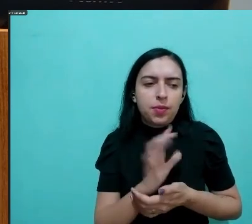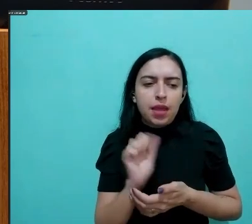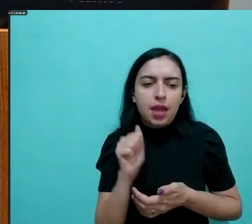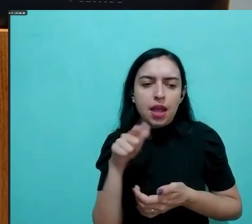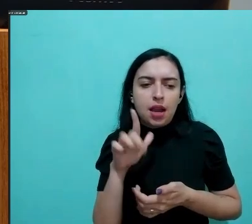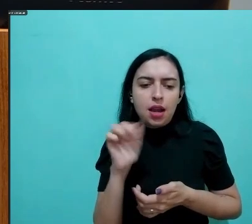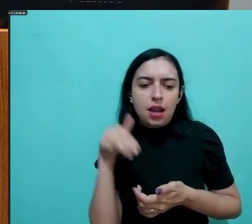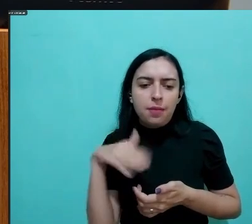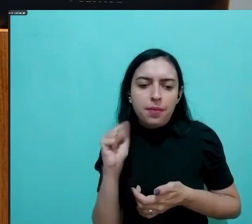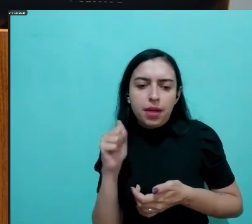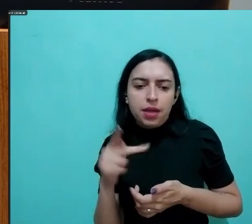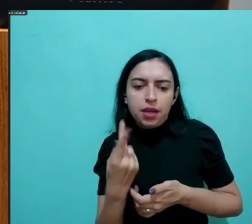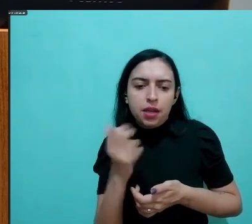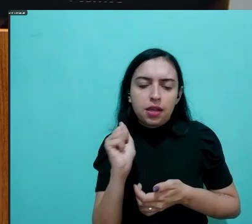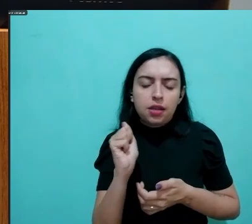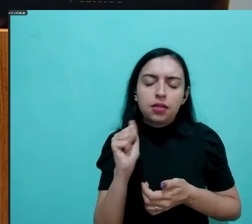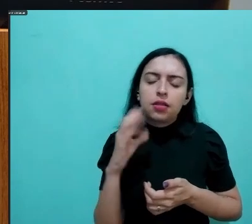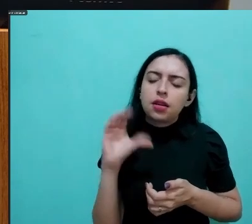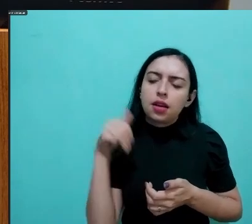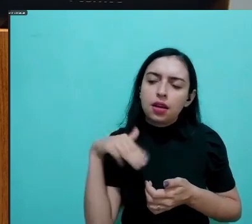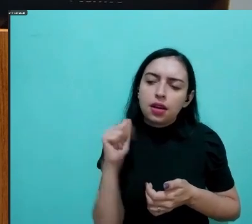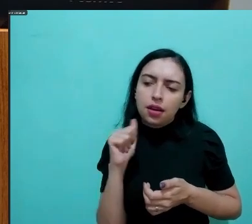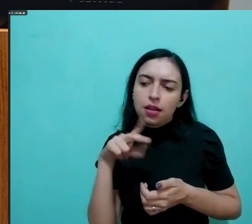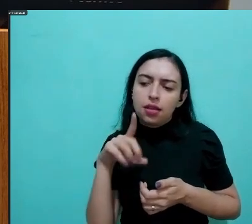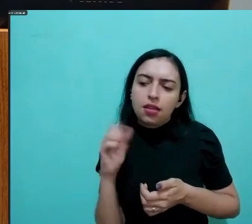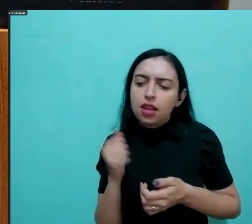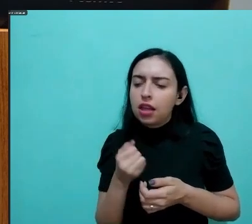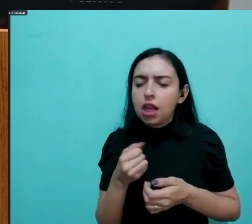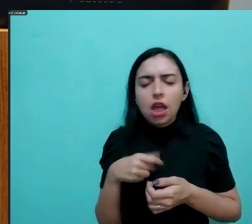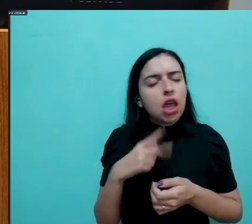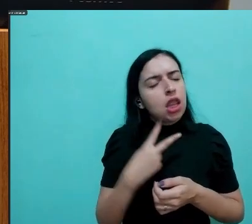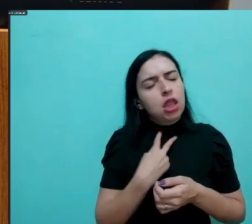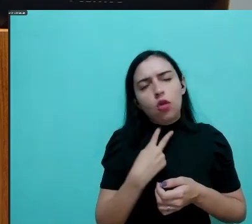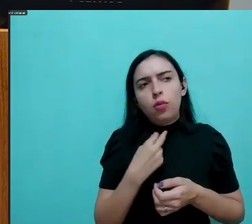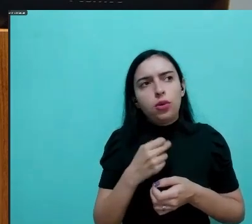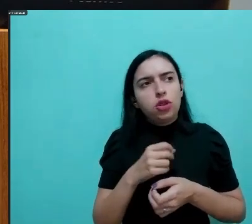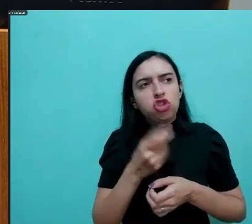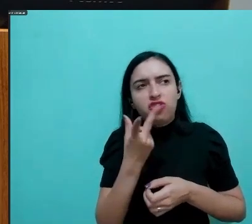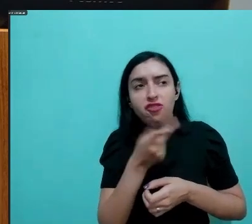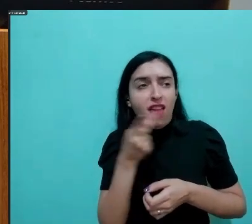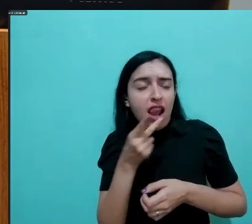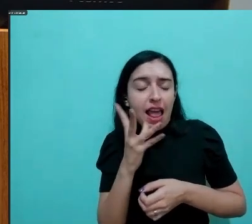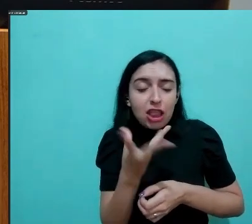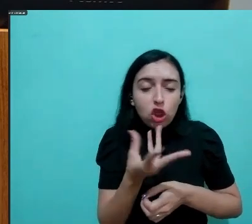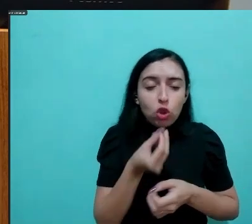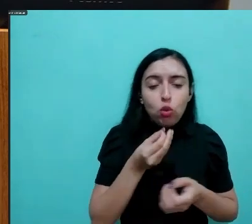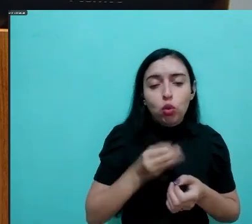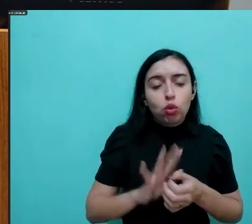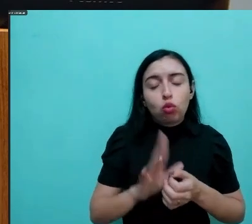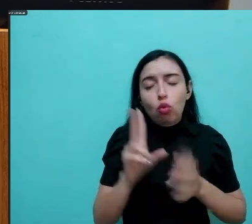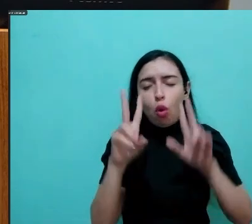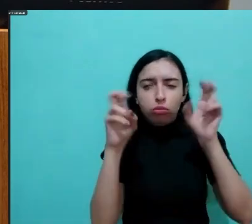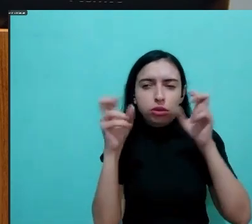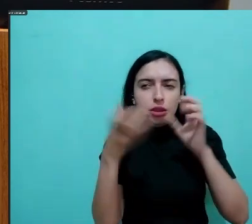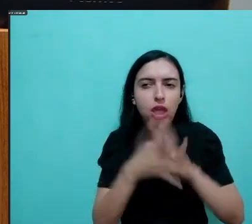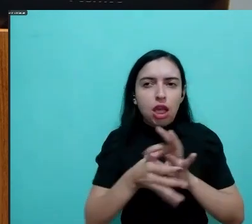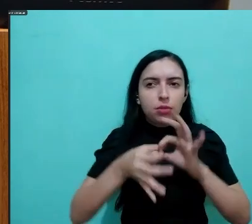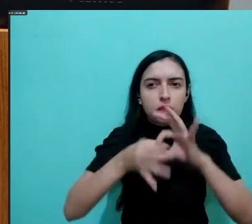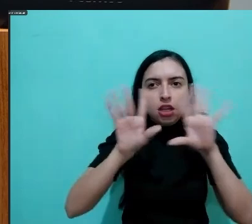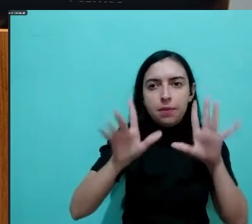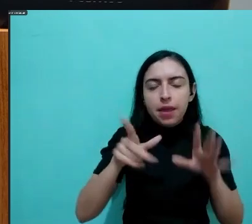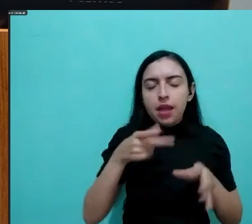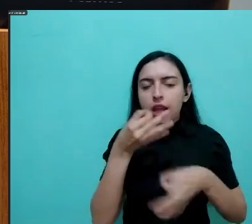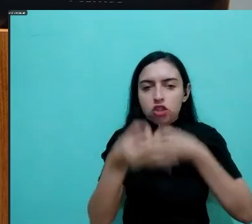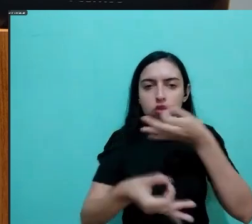hay limitaciones de la libertad de expresión. Y eso desemboca en